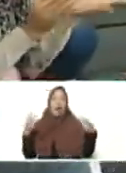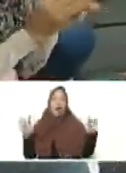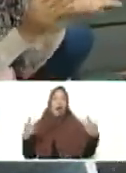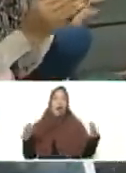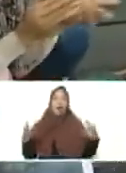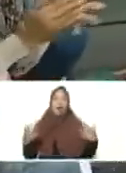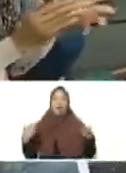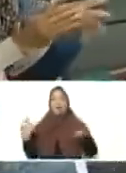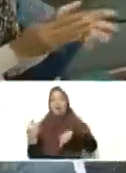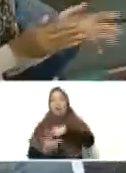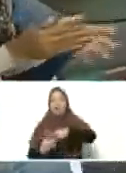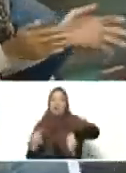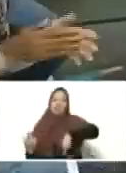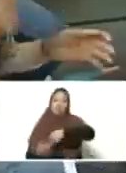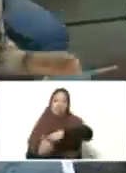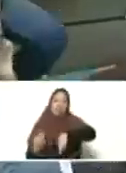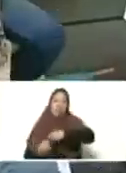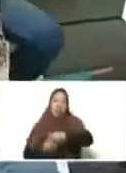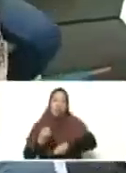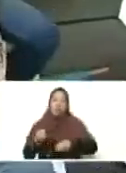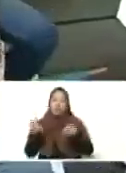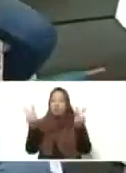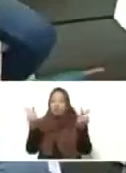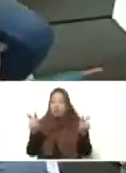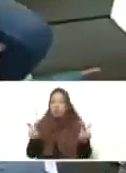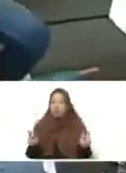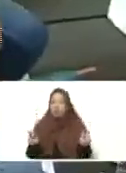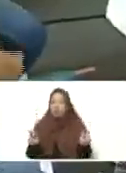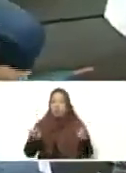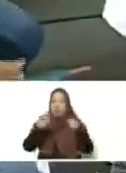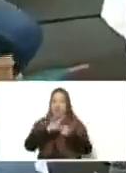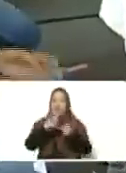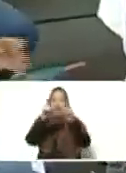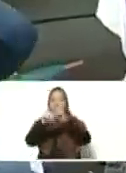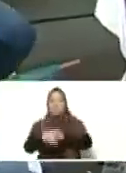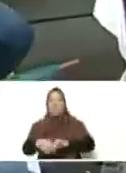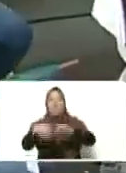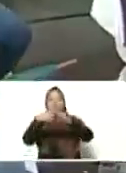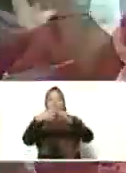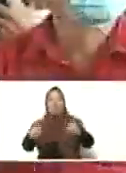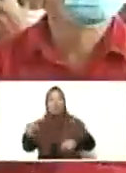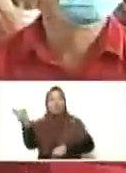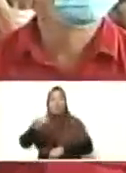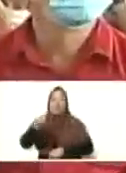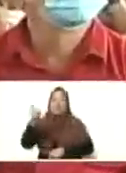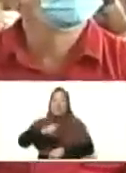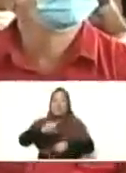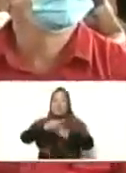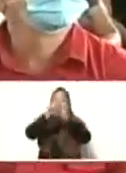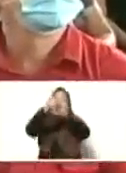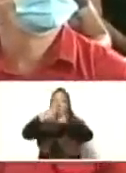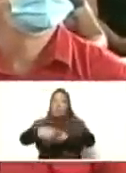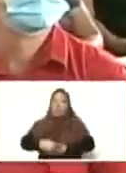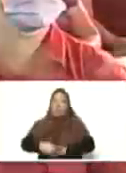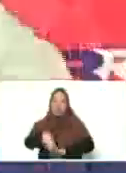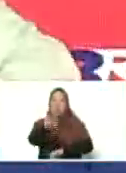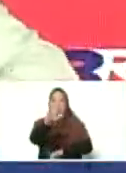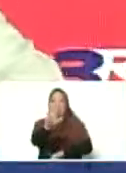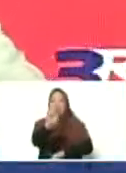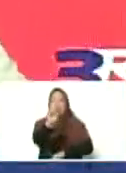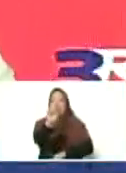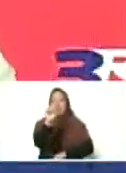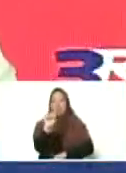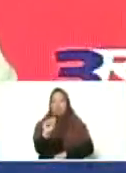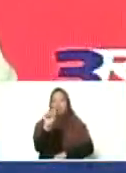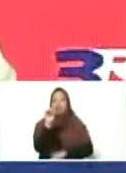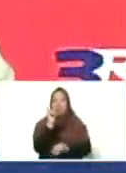y revolucionar hacerlo nuevo cambiar todo lo que haya que ser cambiado tres eres punto net